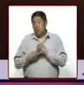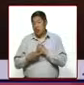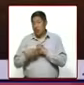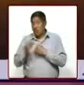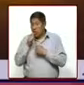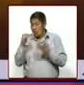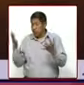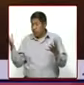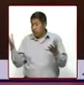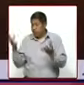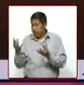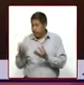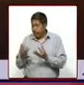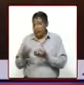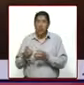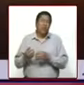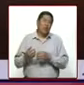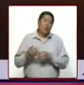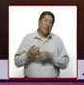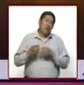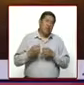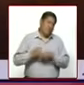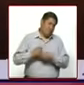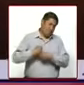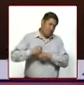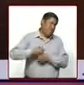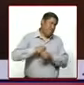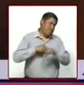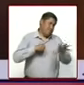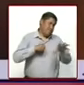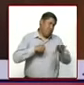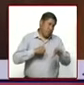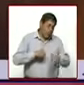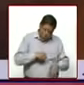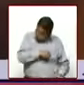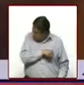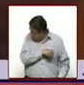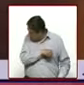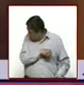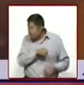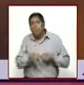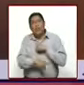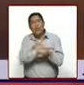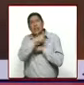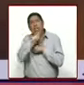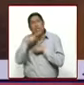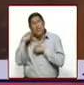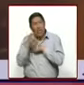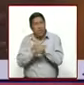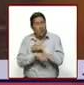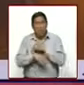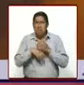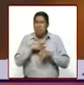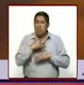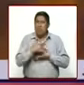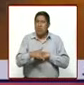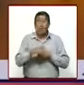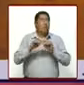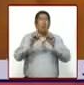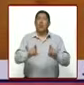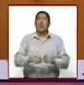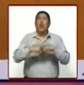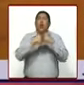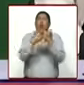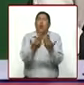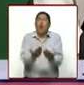son las 21 comunidades que estamos sufriendo por el tema de la sequía, ¿no? Ahora, señor alcalde, ¿cómo ha comenzado el